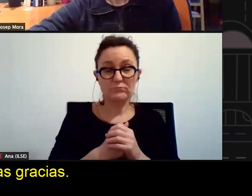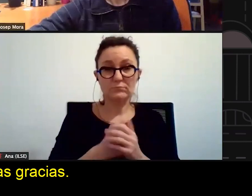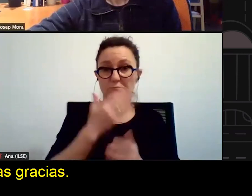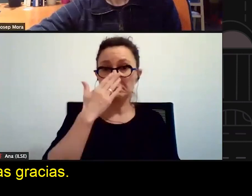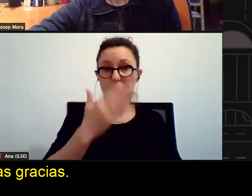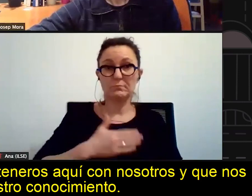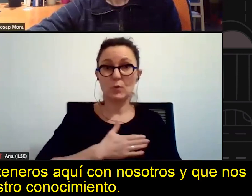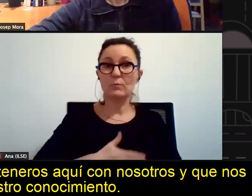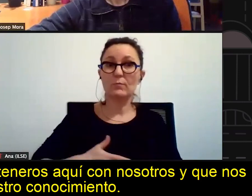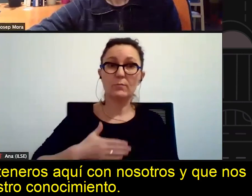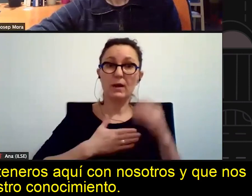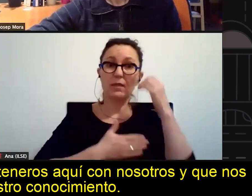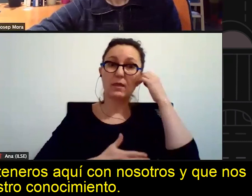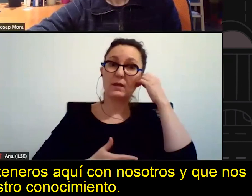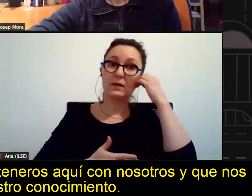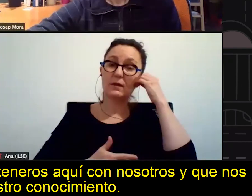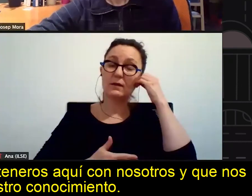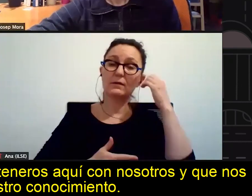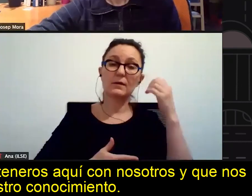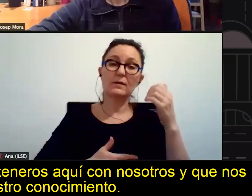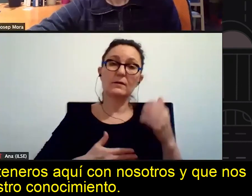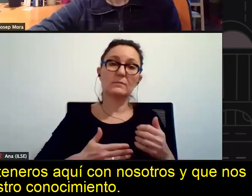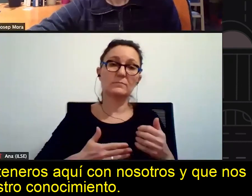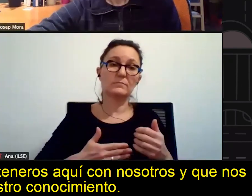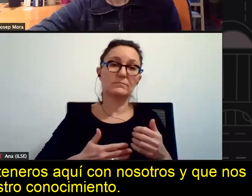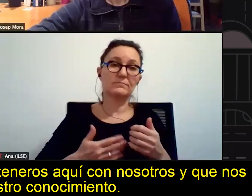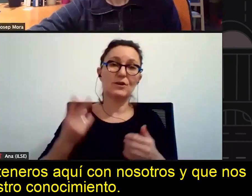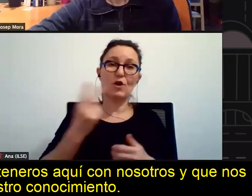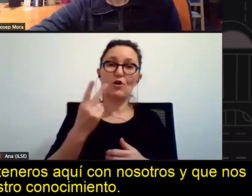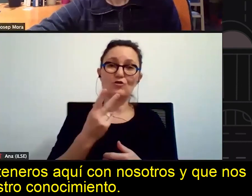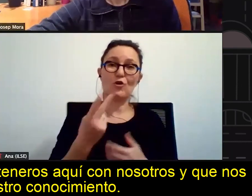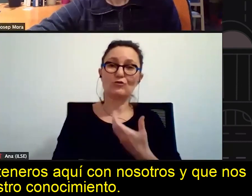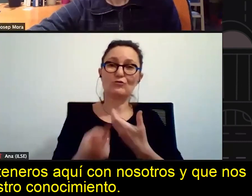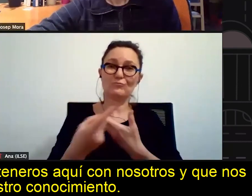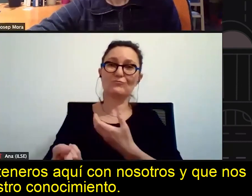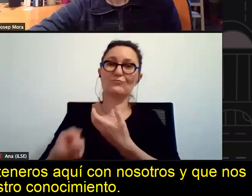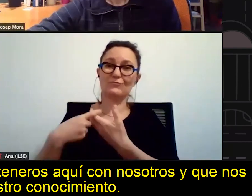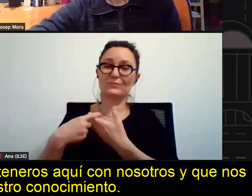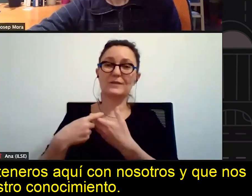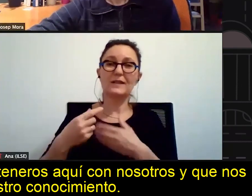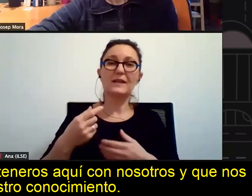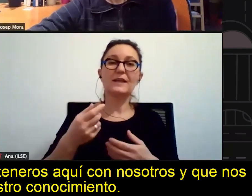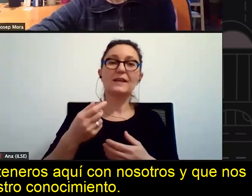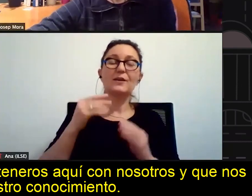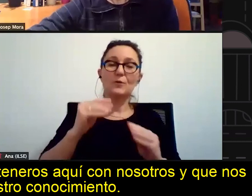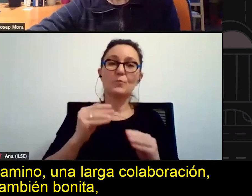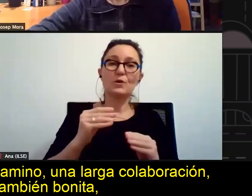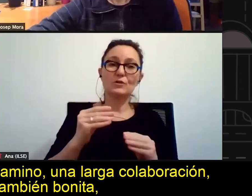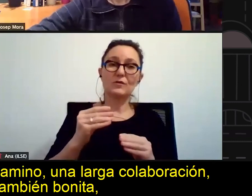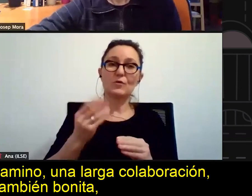placer teneros aquí con nosotros y que nos aportéis todo vuestro conocimiento. Creo